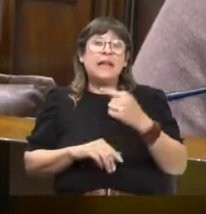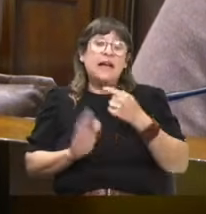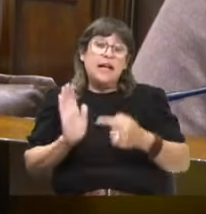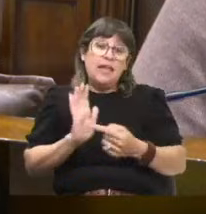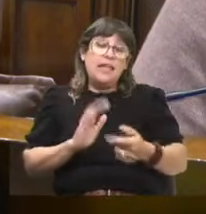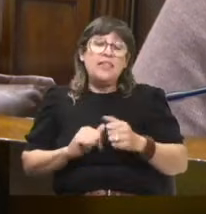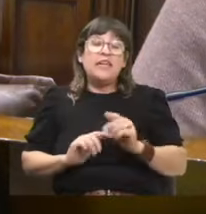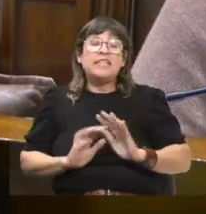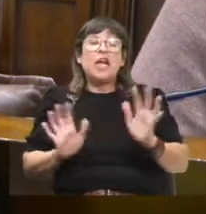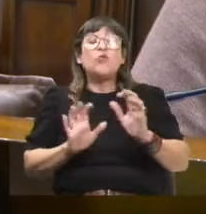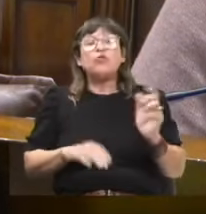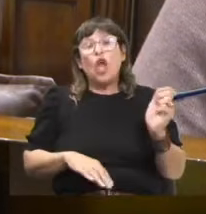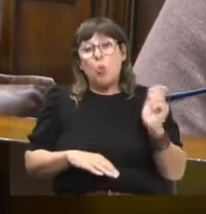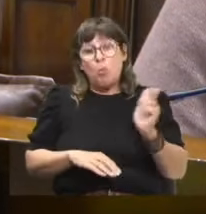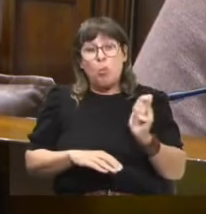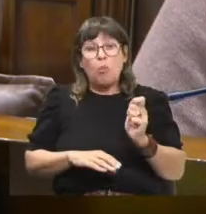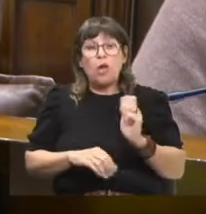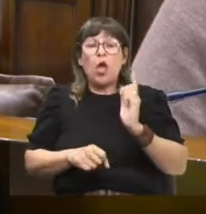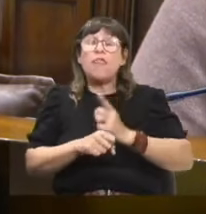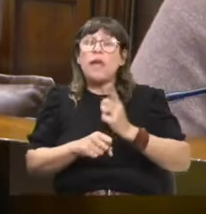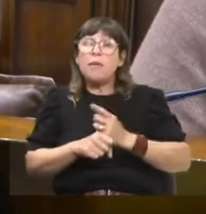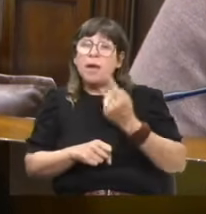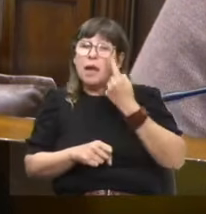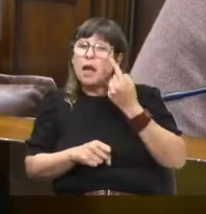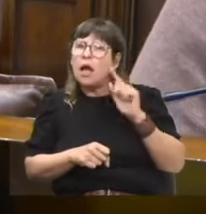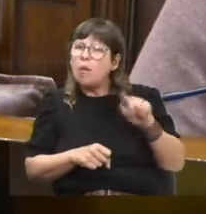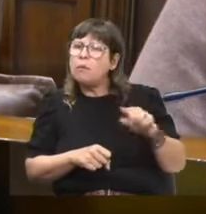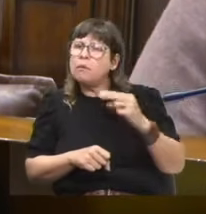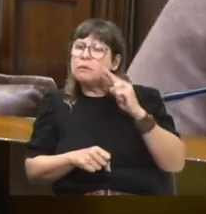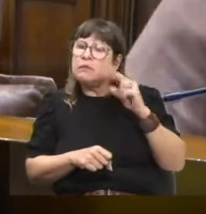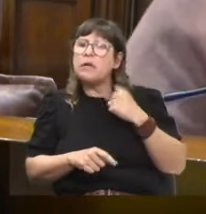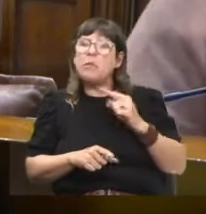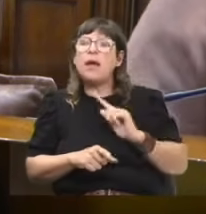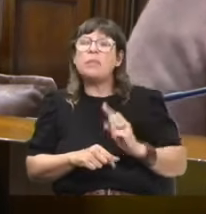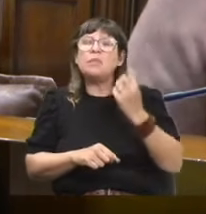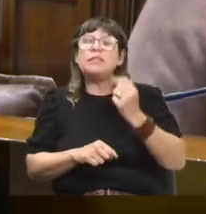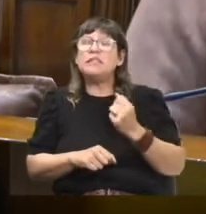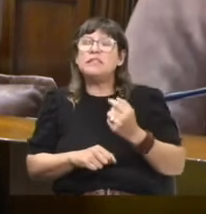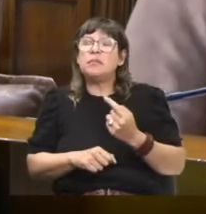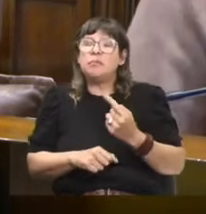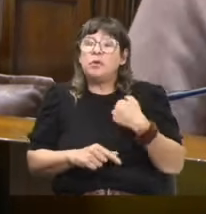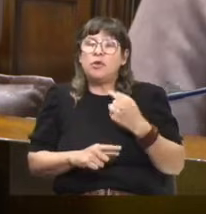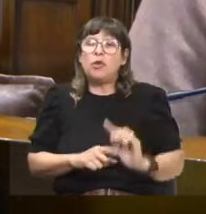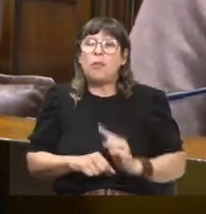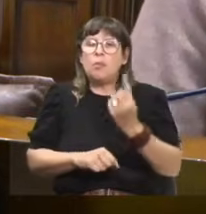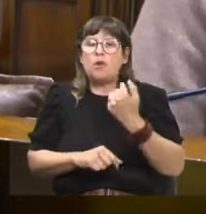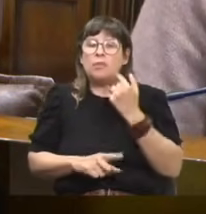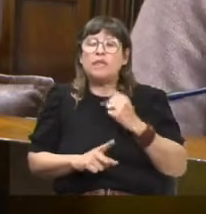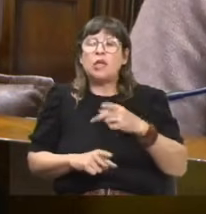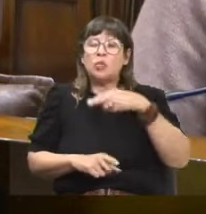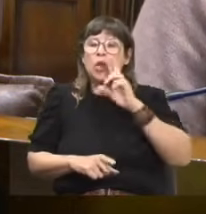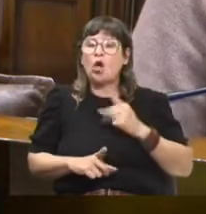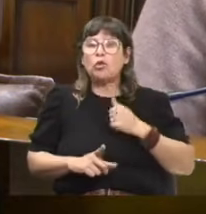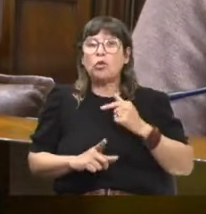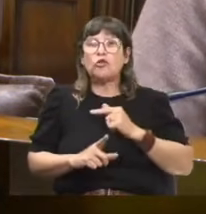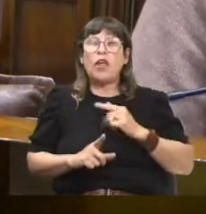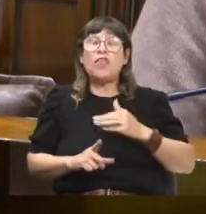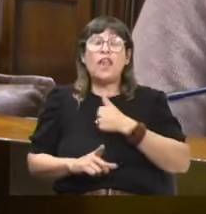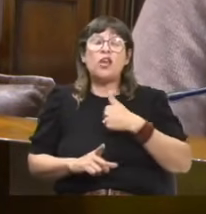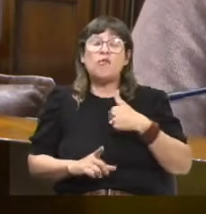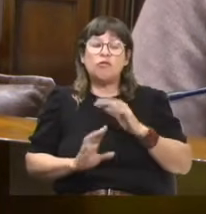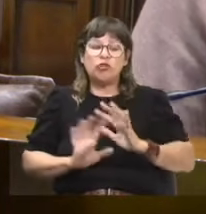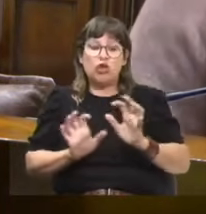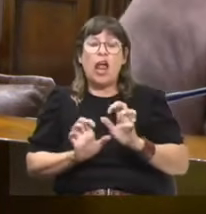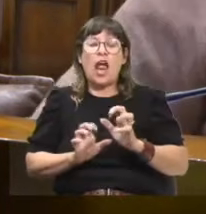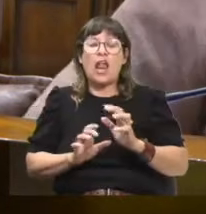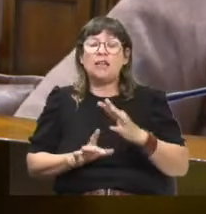funcionarios públicos deberán observar el principio de probidad, que implica una conducta funcional honesta en